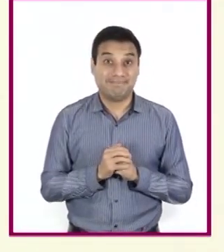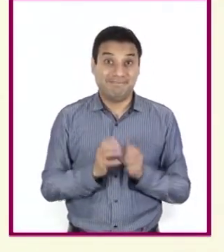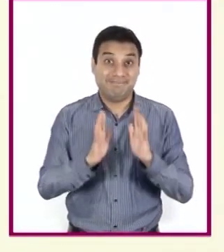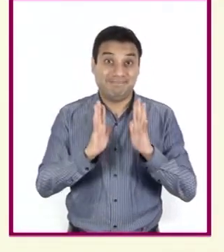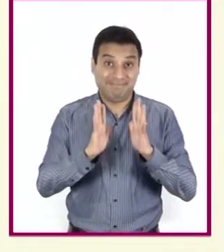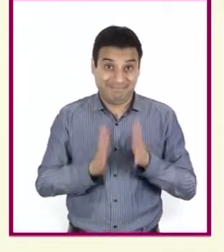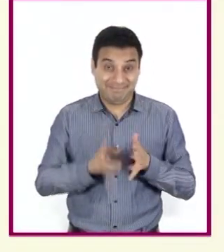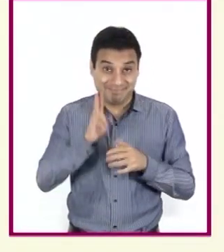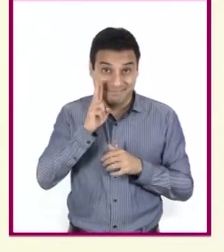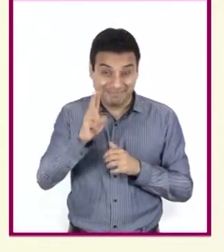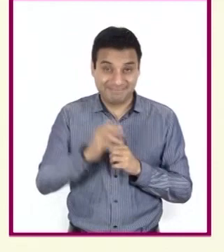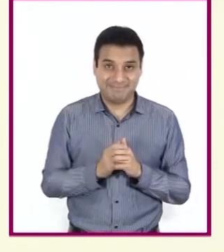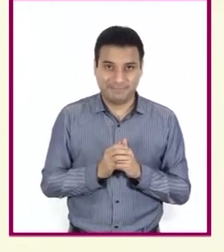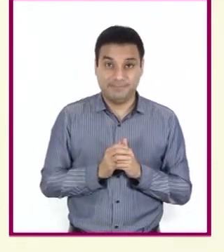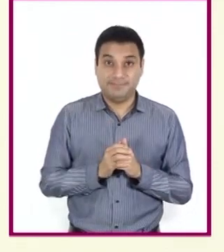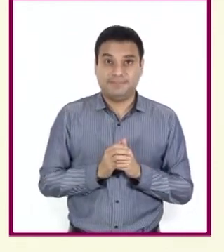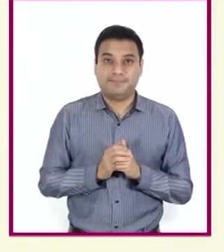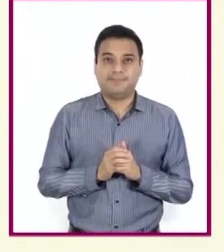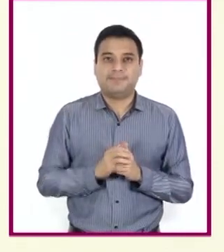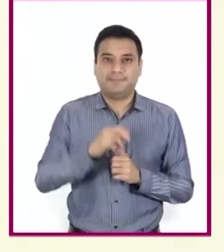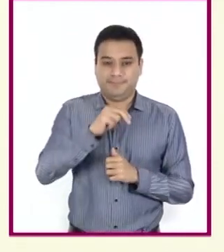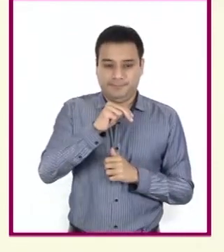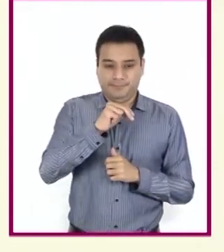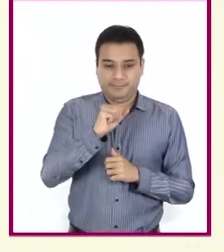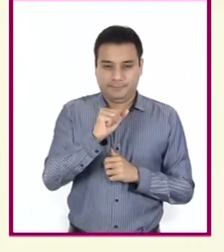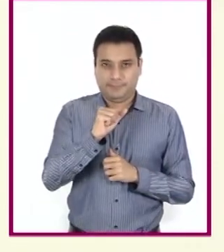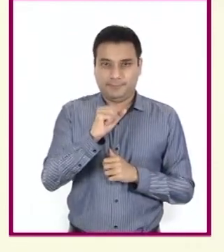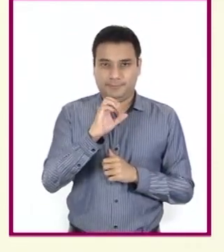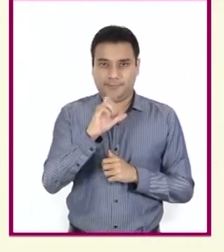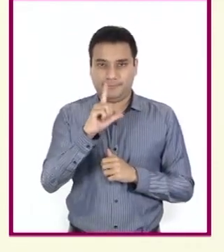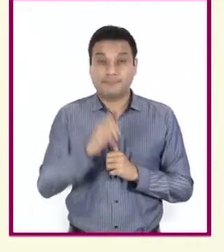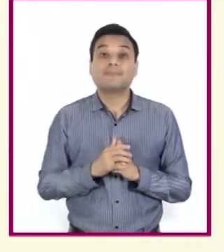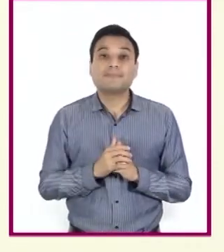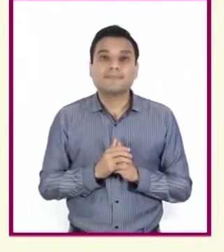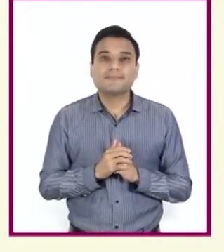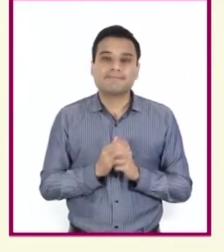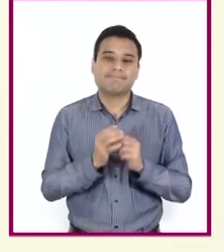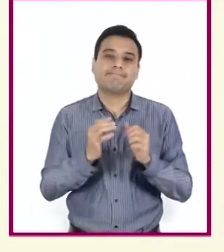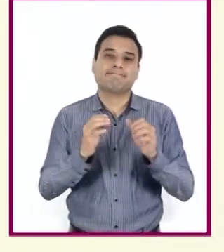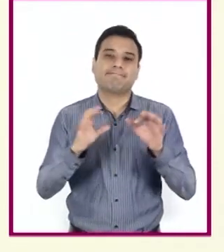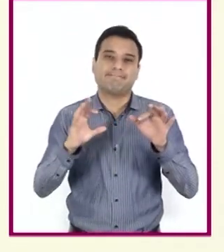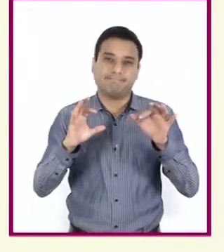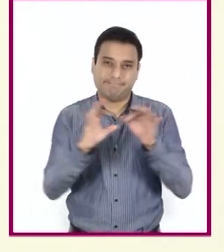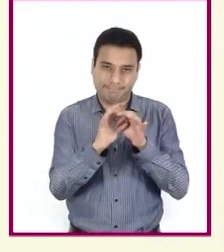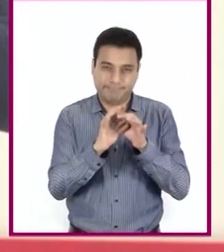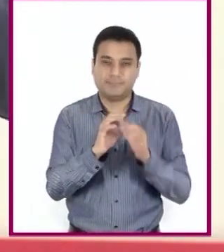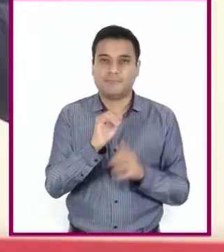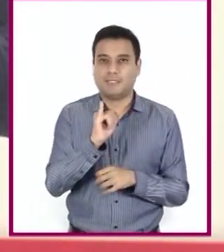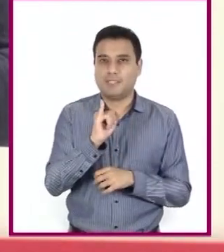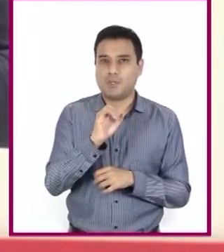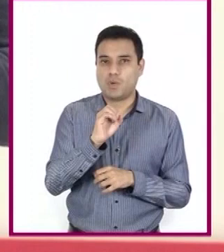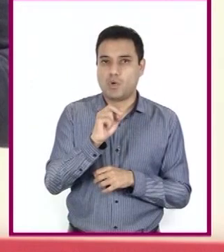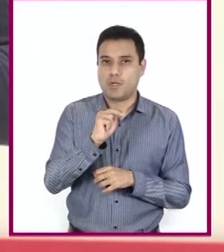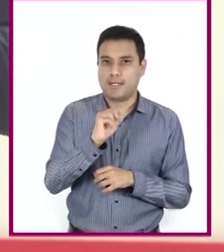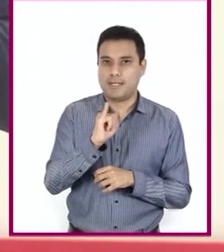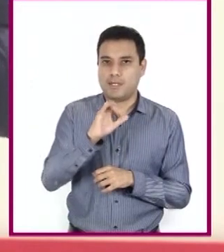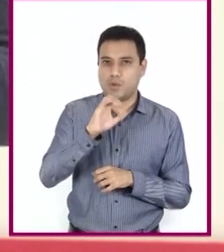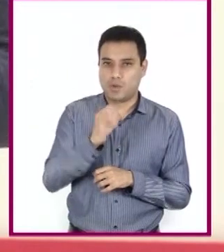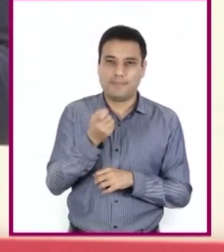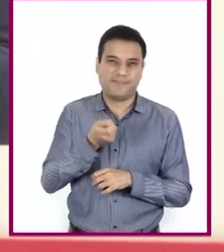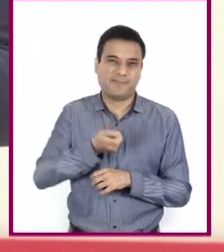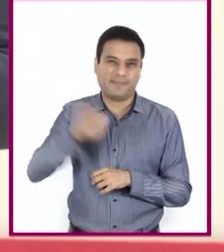identificamos, el cloruro de sodio es un compuesto iónico y comúnmente es conocido como sal. Forma